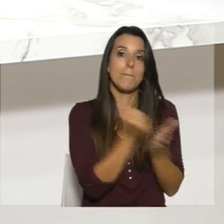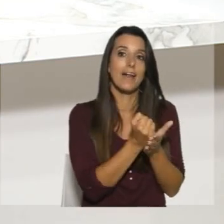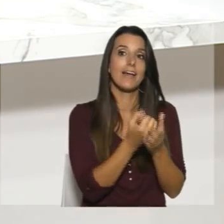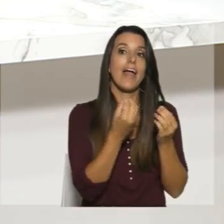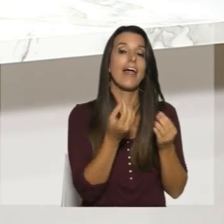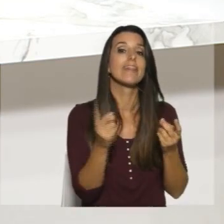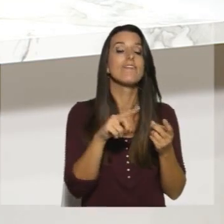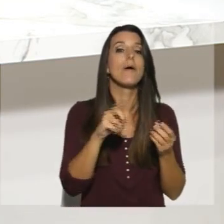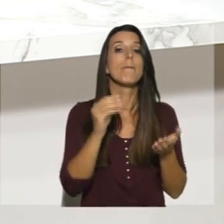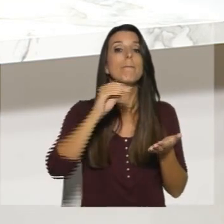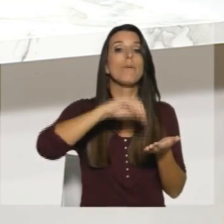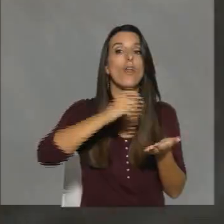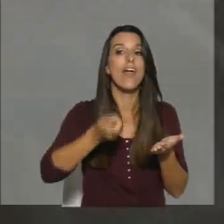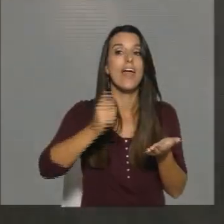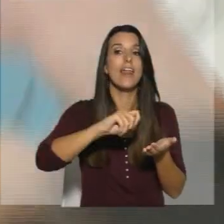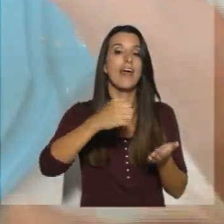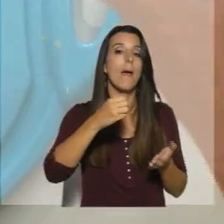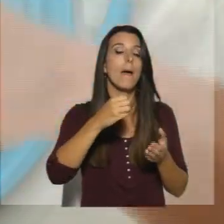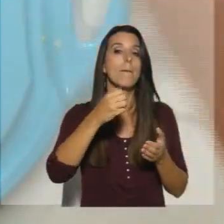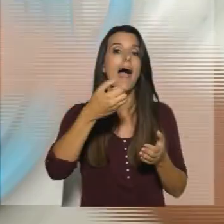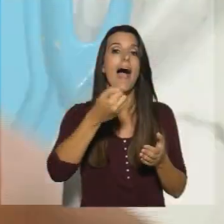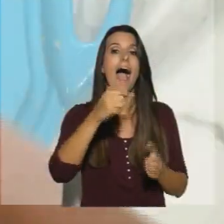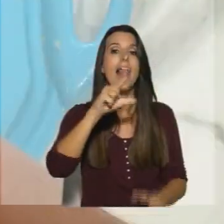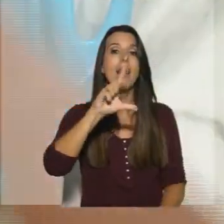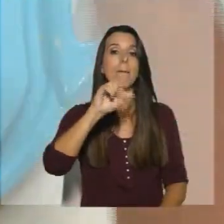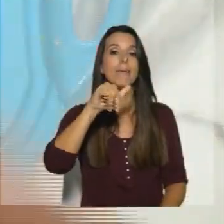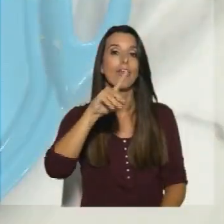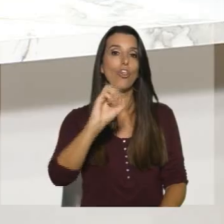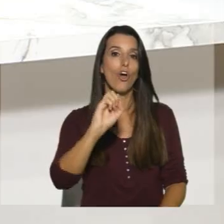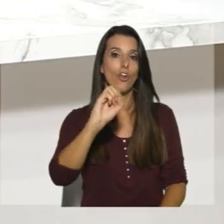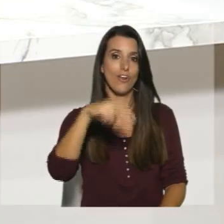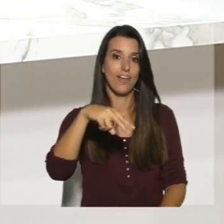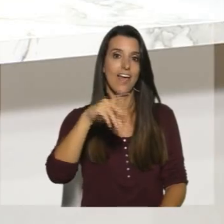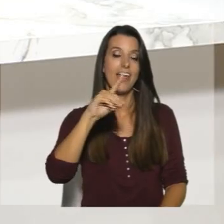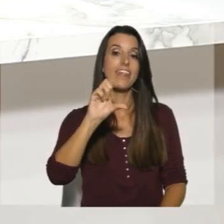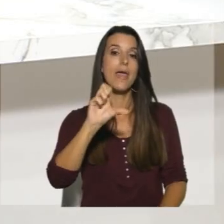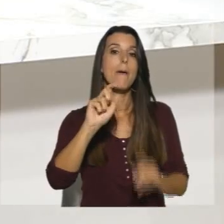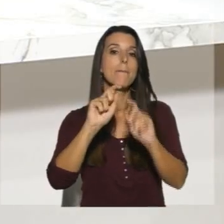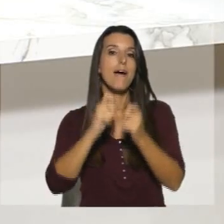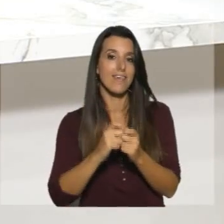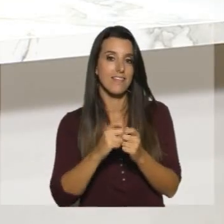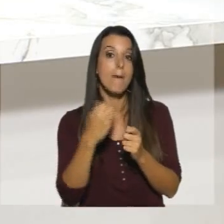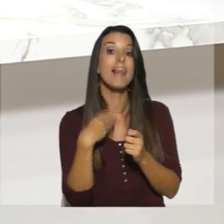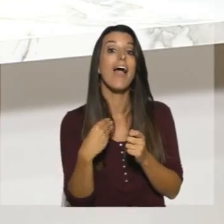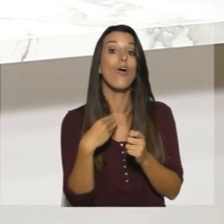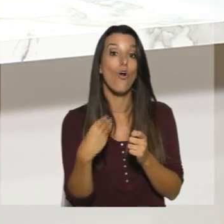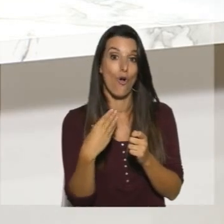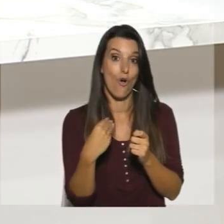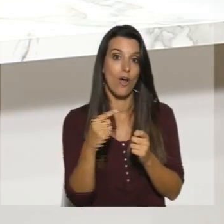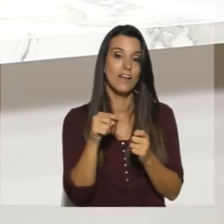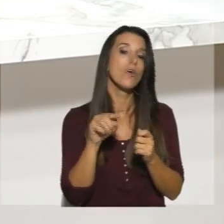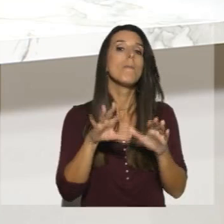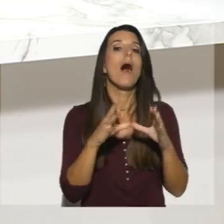lleva almidón de maíz. Claro. ¿Está? Pero si no, vos querés, si no tenés, si lo querés hacer todo con harina, también lo que te va a dar este almidón de maíz es un poquito